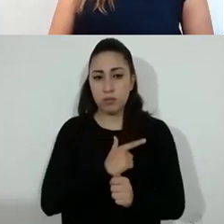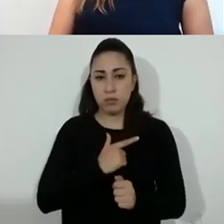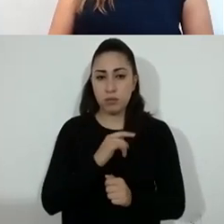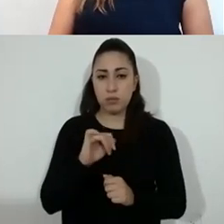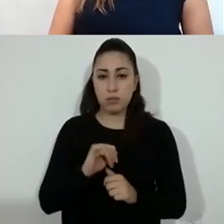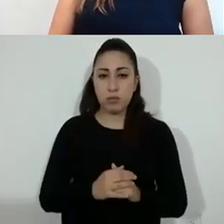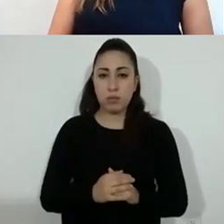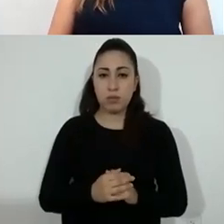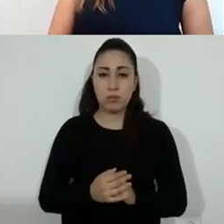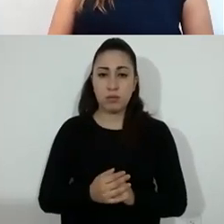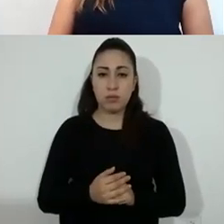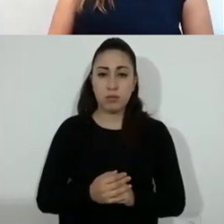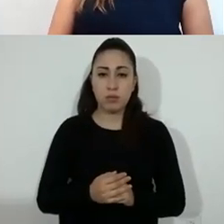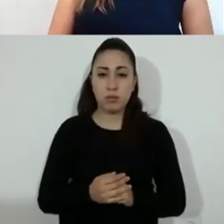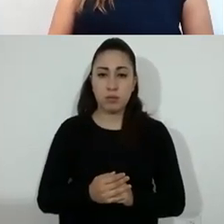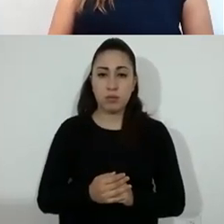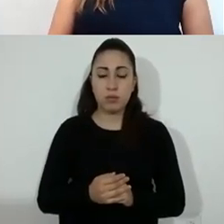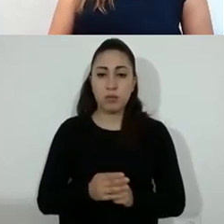hago. Ok, entonces